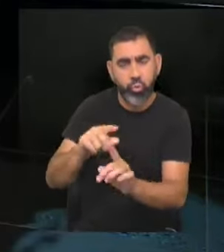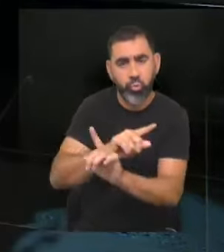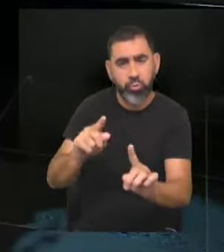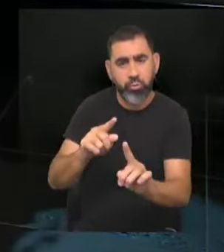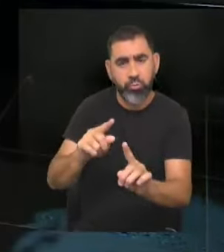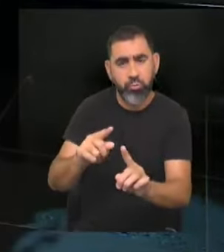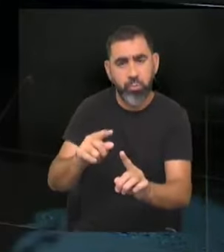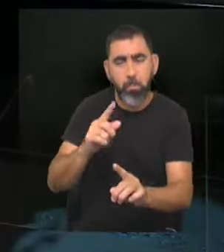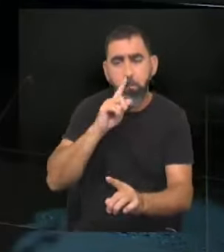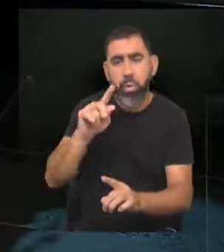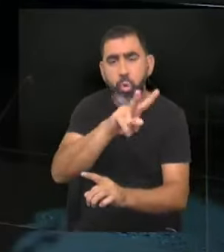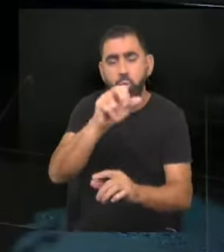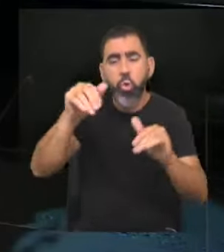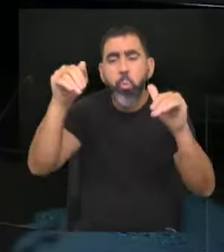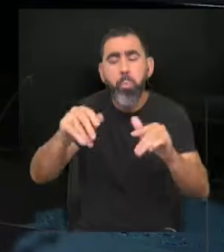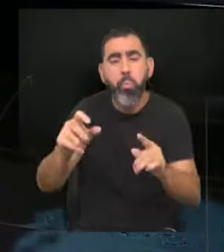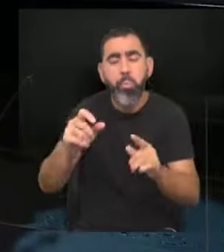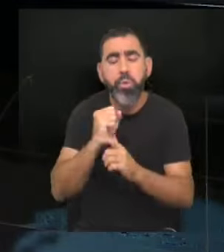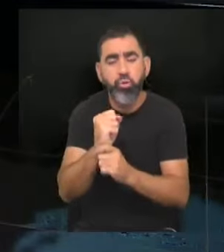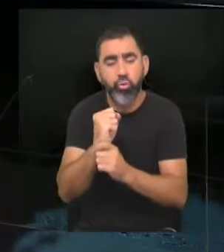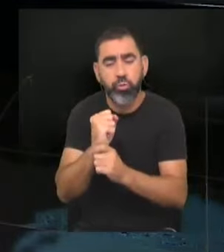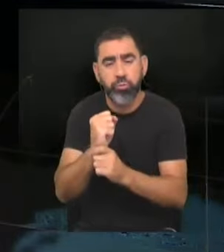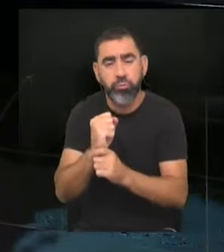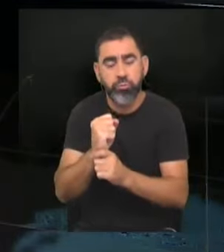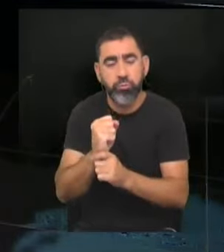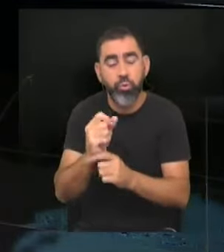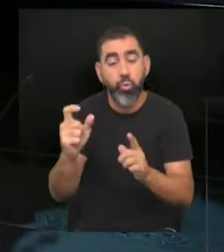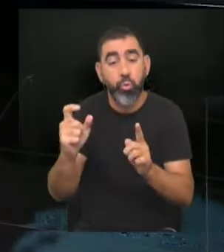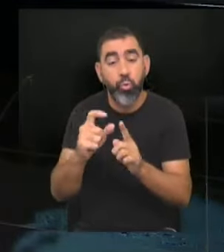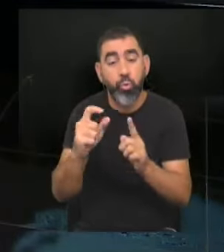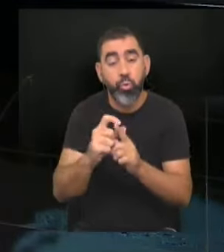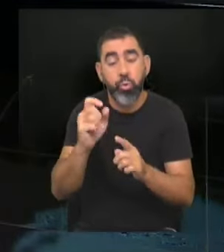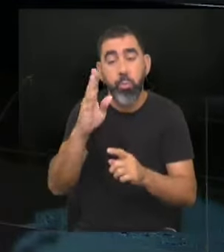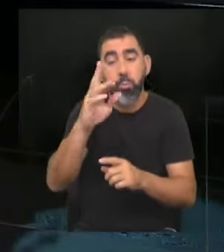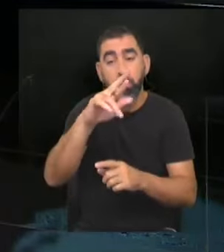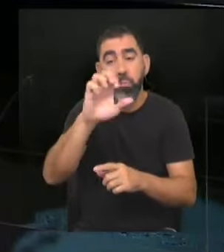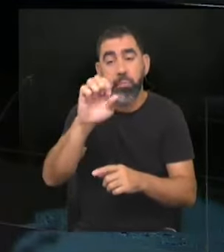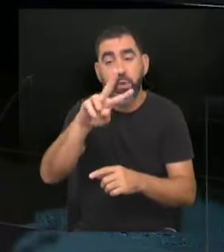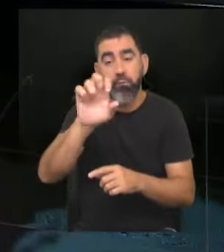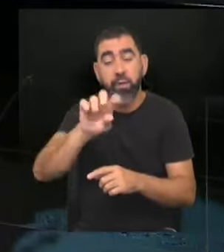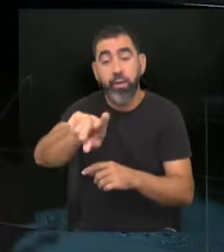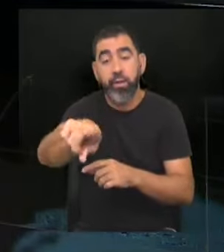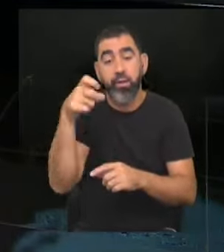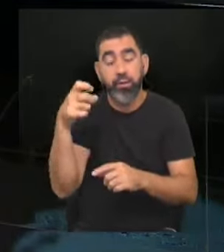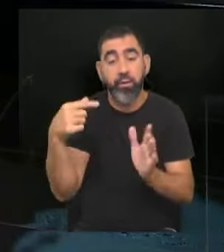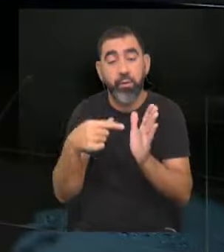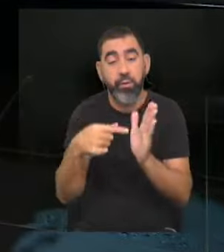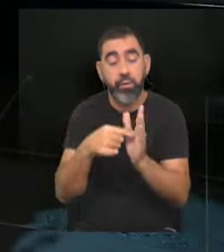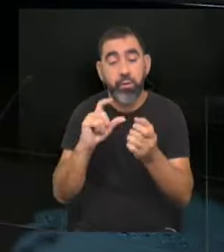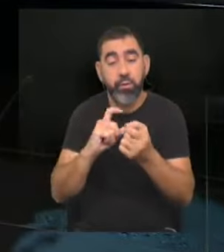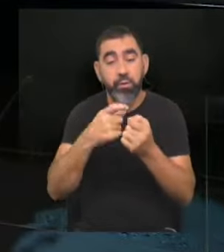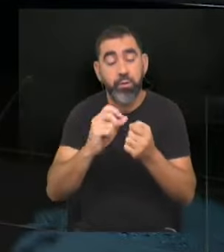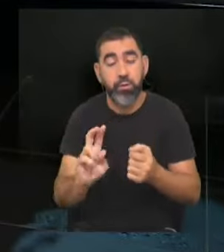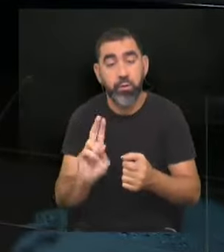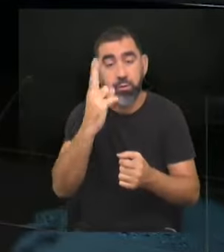superaba los 1200 millones de pesos el drct Federico preve exintegrante de la directiva del sindicato médico